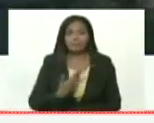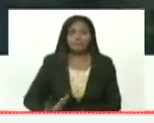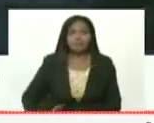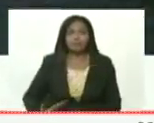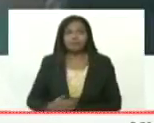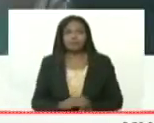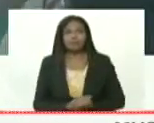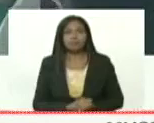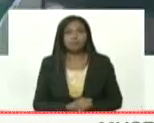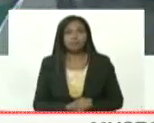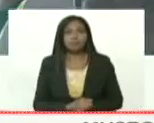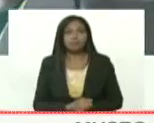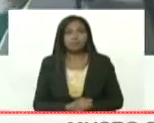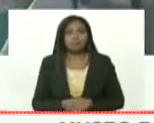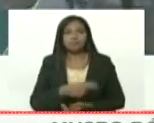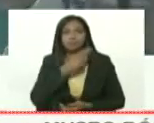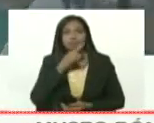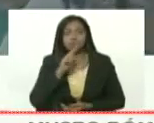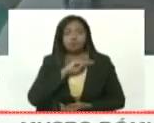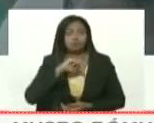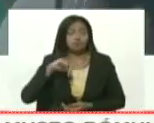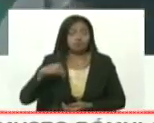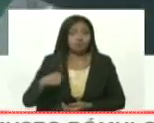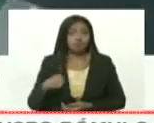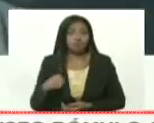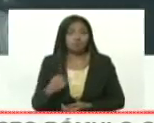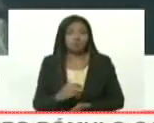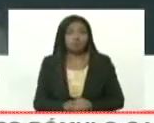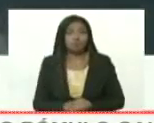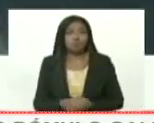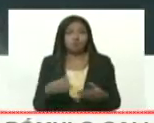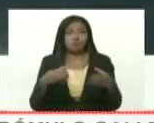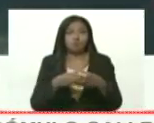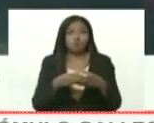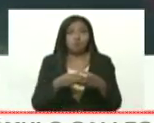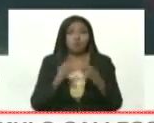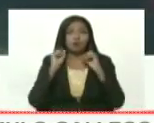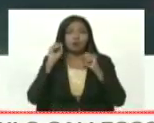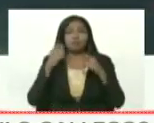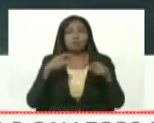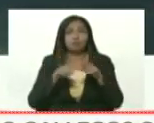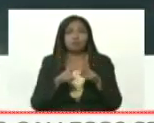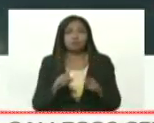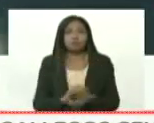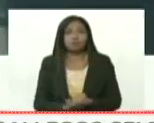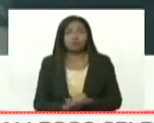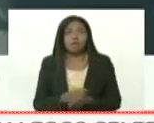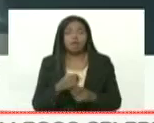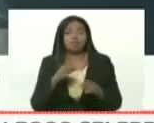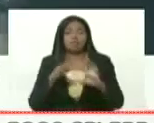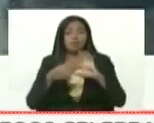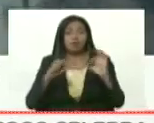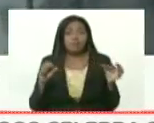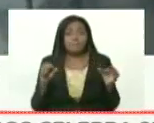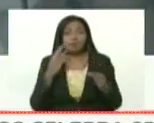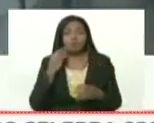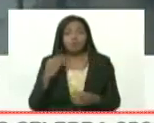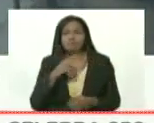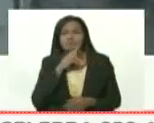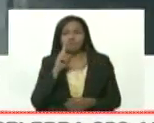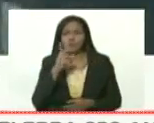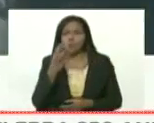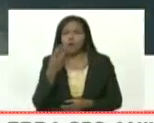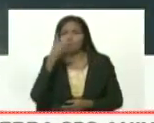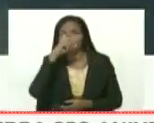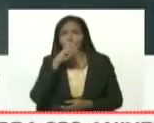presidente. Nosotros somos los miembros del equipo ganador de las Olimpiadas Juveniles. ¿Qué edad tienes tú?